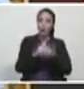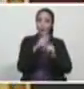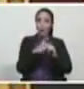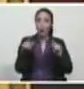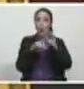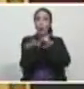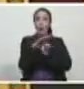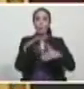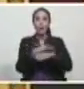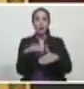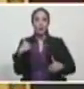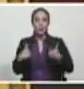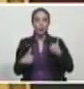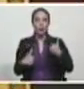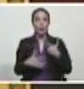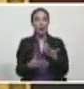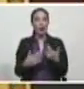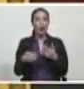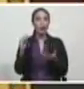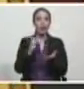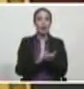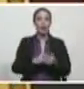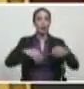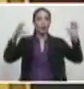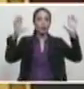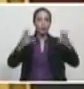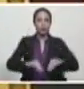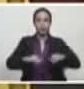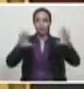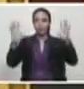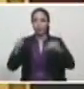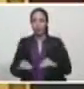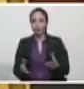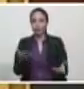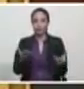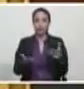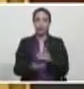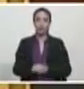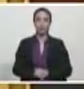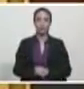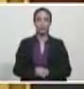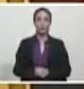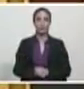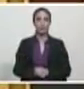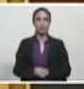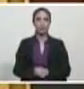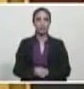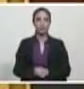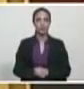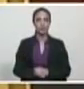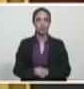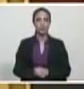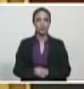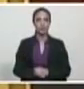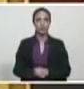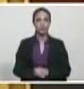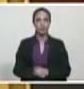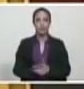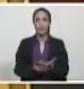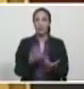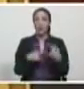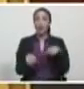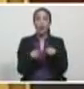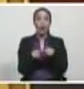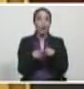lunes, martes y miércoles, recibimos ataques electromagnéticos en las líneas de transmisión Quiere decir que la guerra